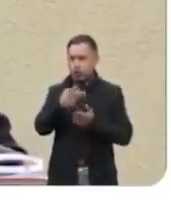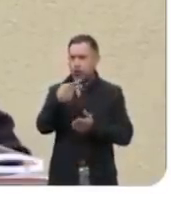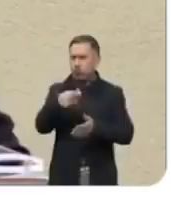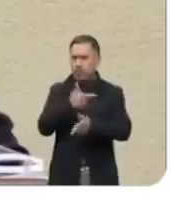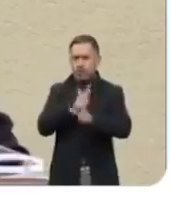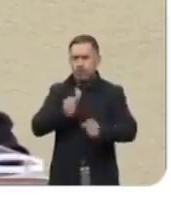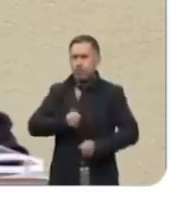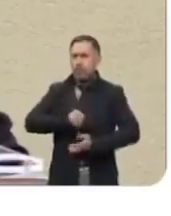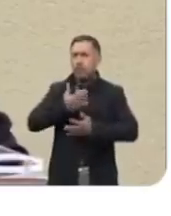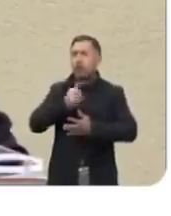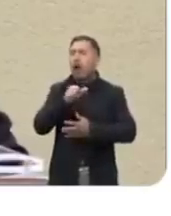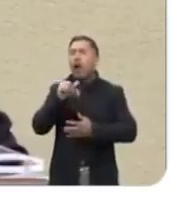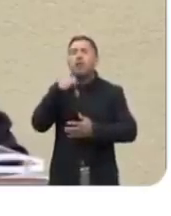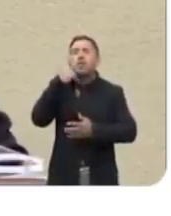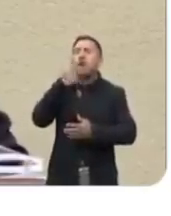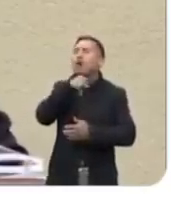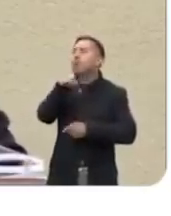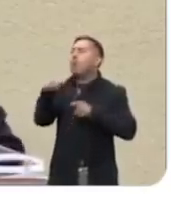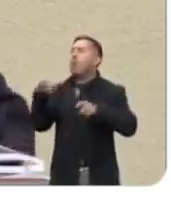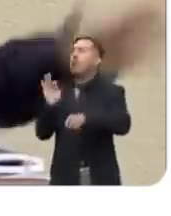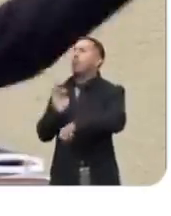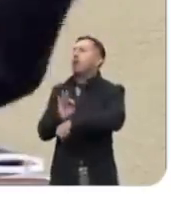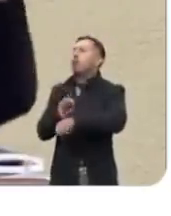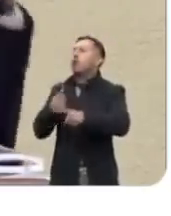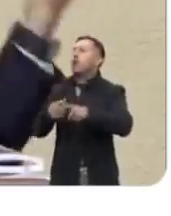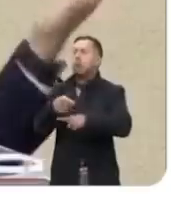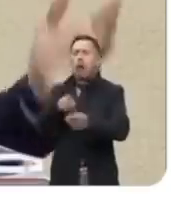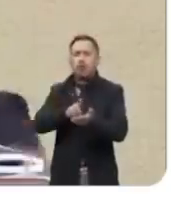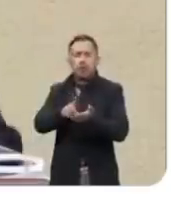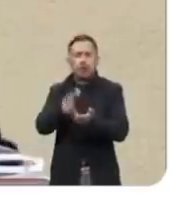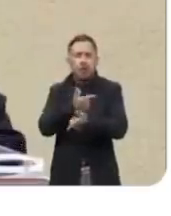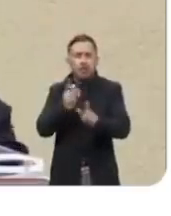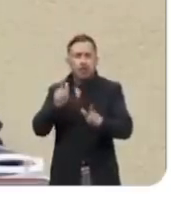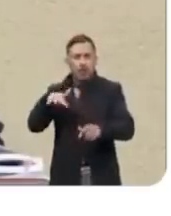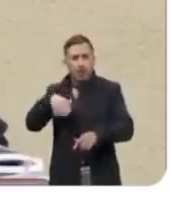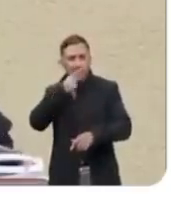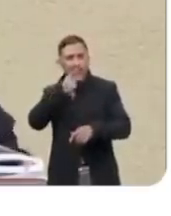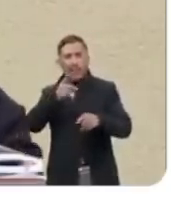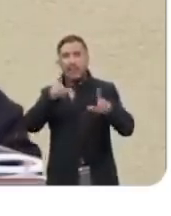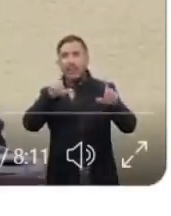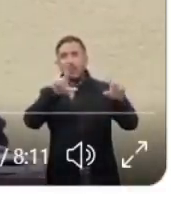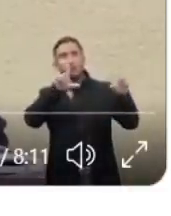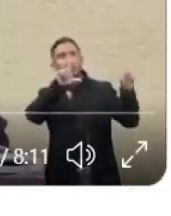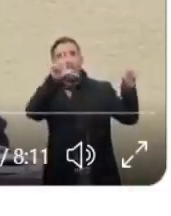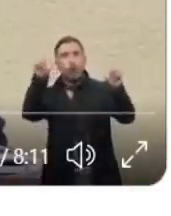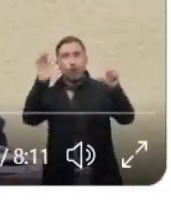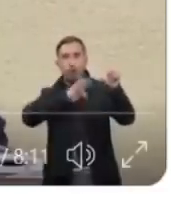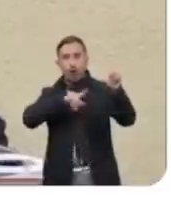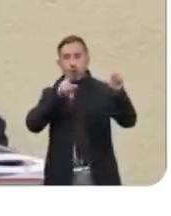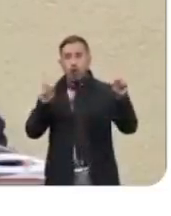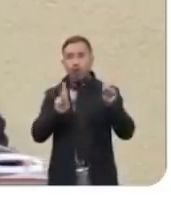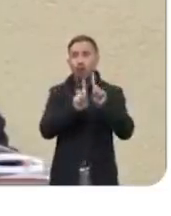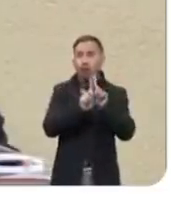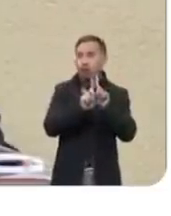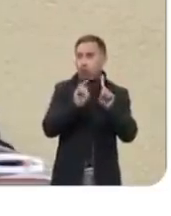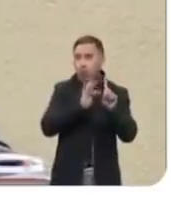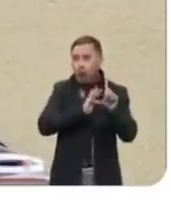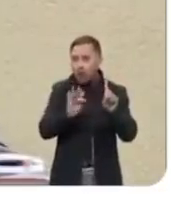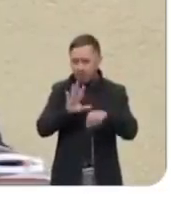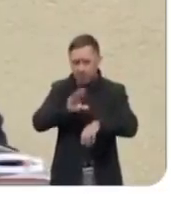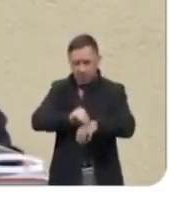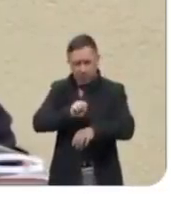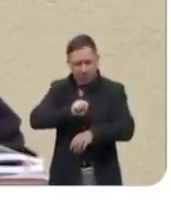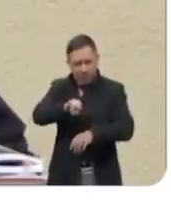quien quiera se mencionaba el caso de los espectaculares puede hacerlo claro que puede hacerlo es más podría